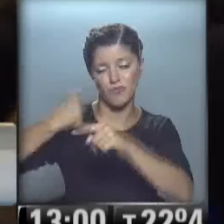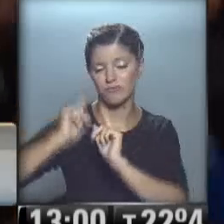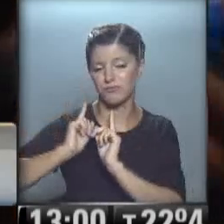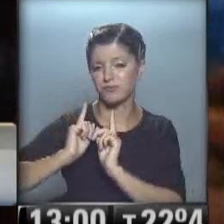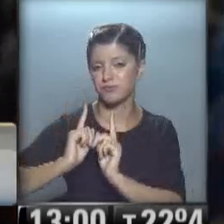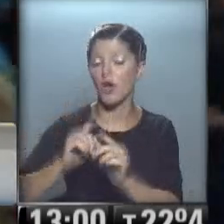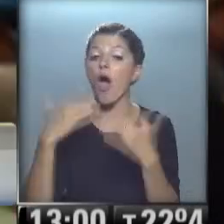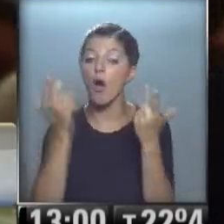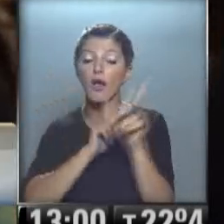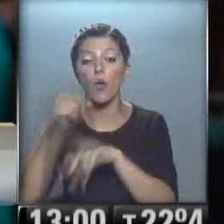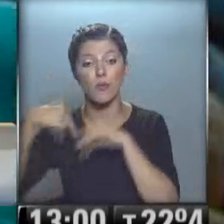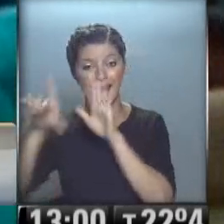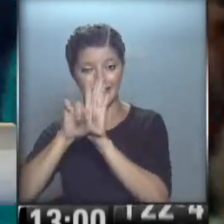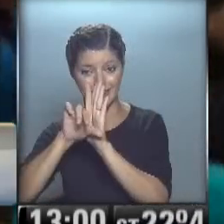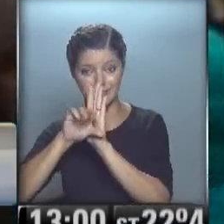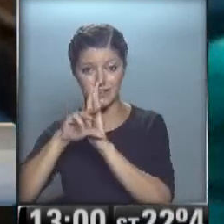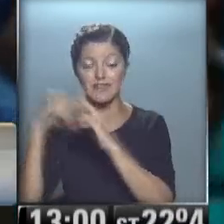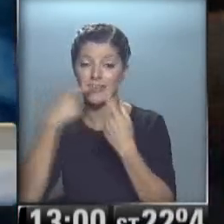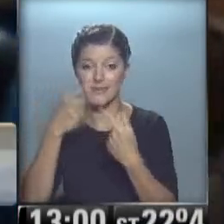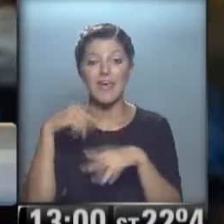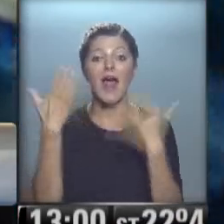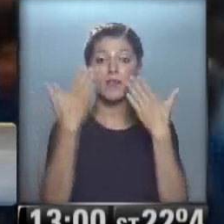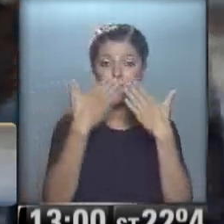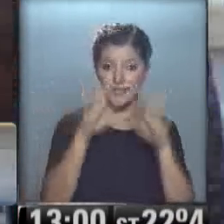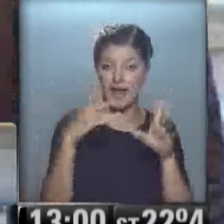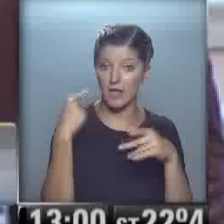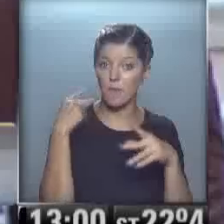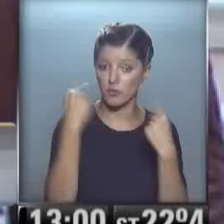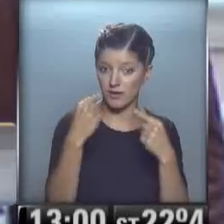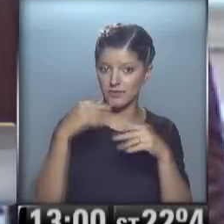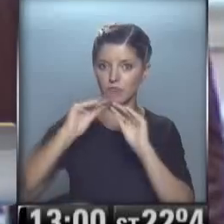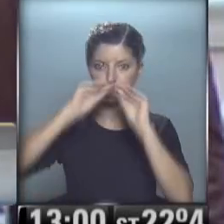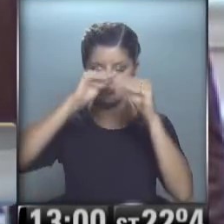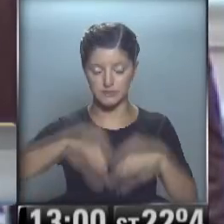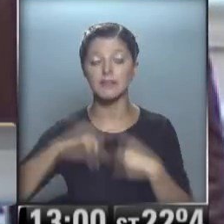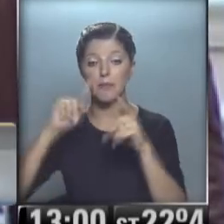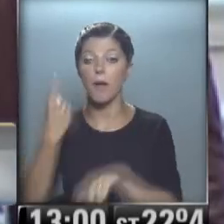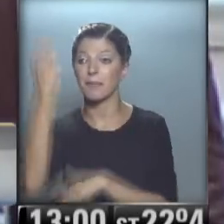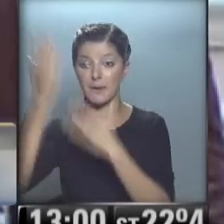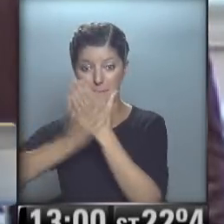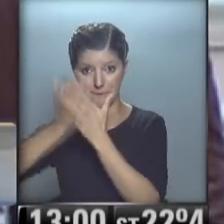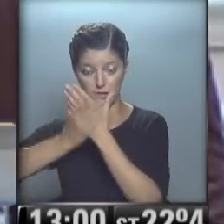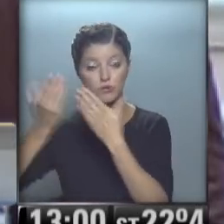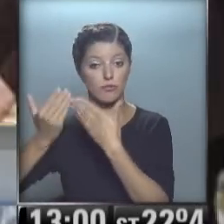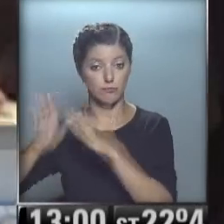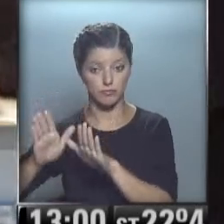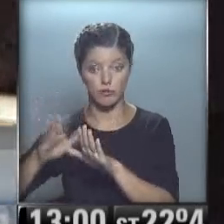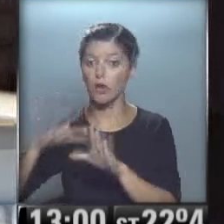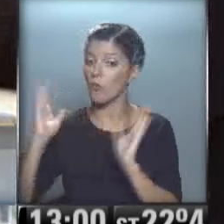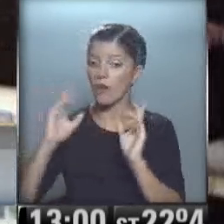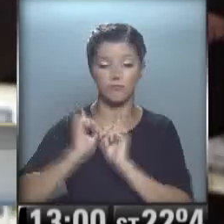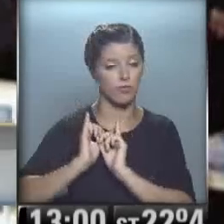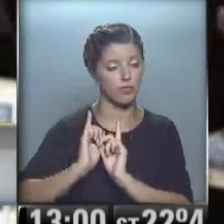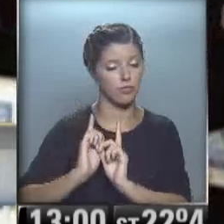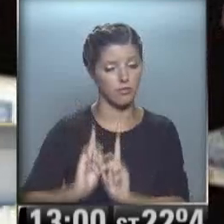a la anulación de varias leyes que recortaban libertades cívicas y a la renuncia del primer ministro Mykola Azarov.